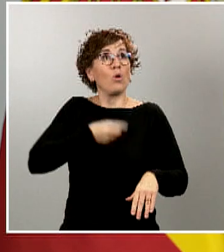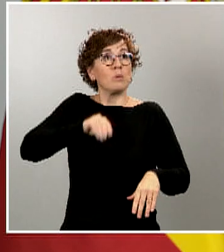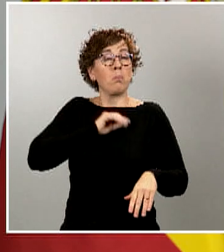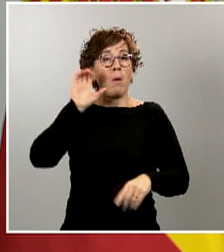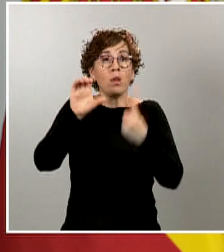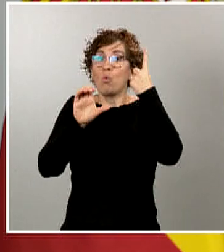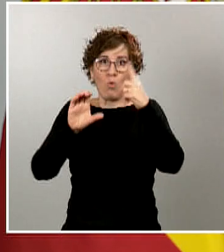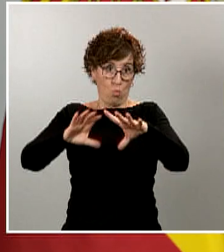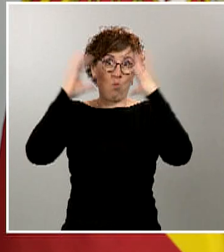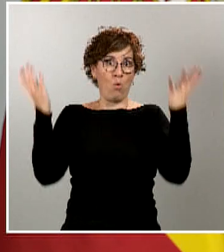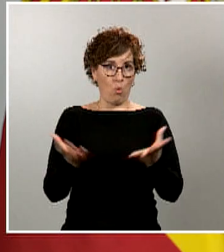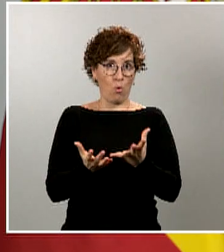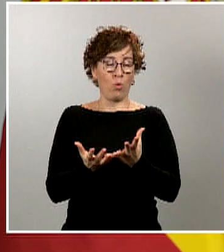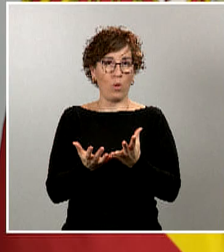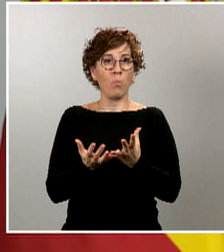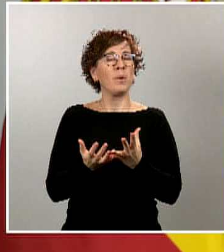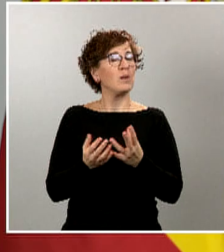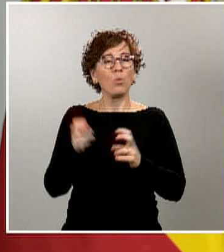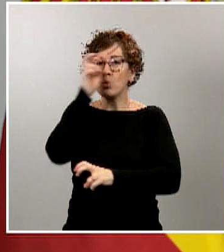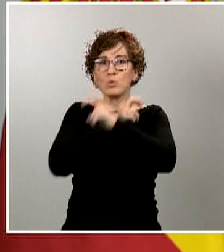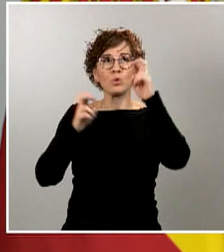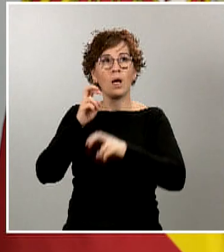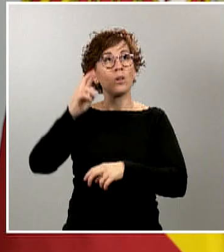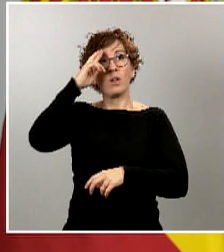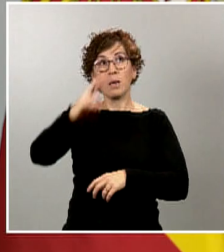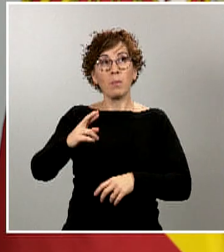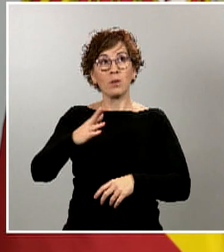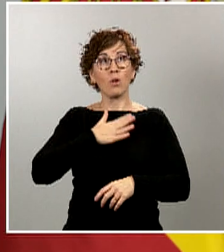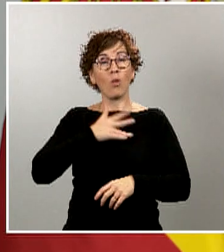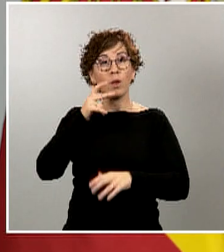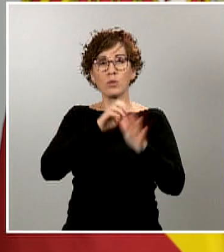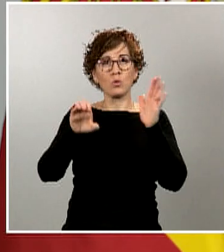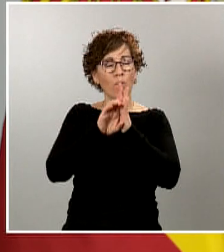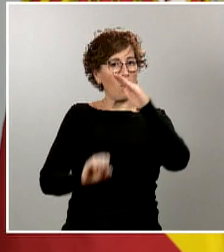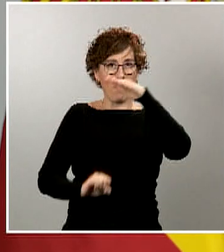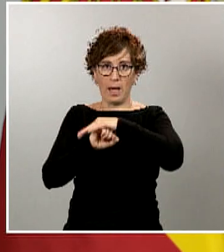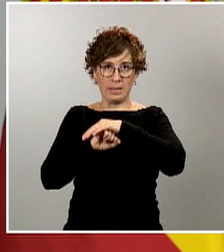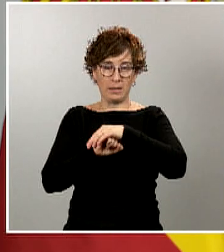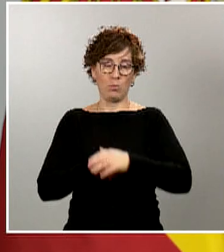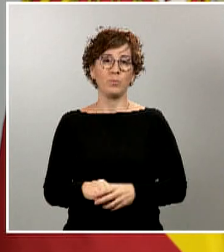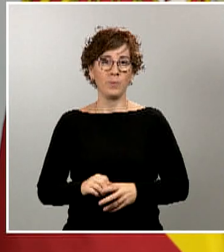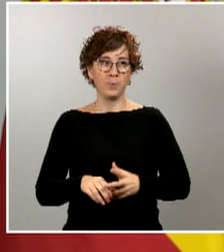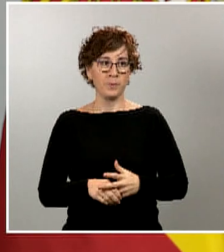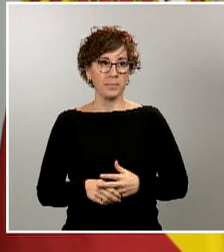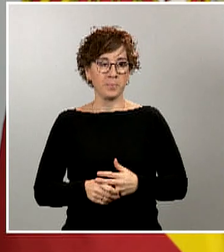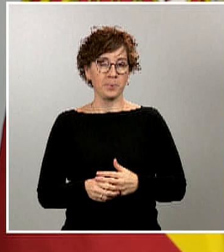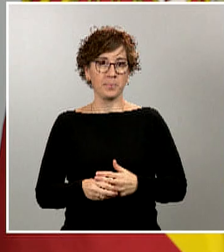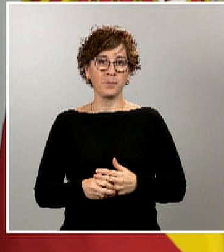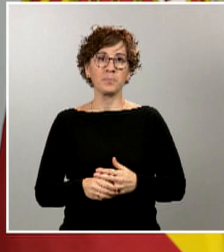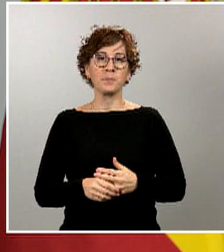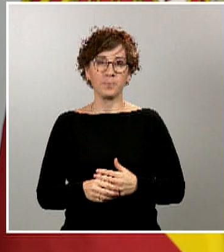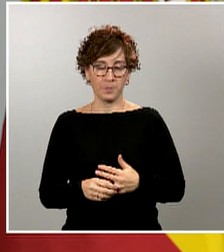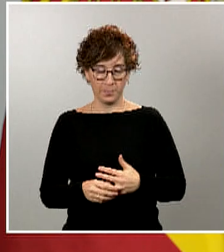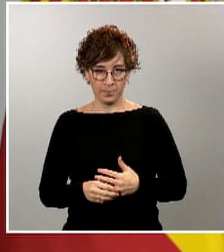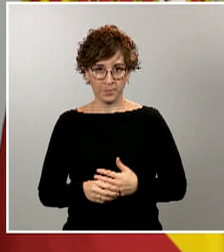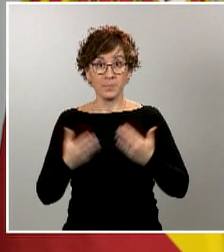máximo respeto a los derechos constitucionales en ese ámbito de lo que es el estado de alarma. Quiero decir que en ese esfuerzo que